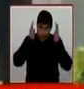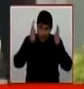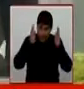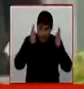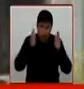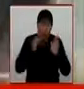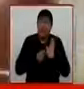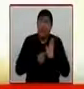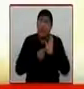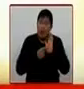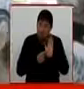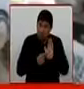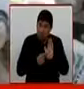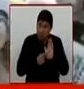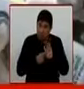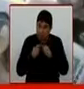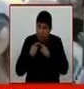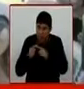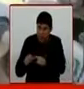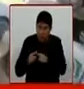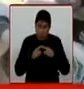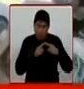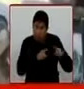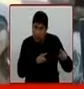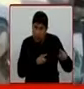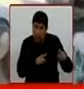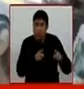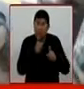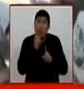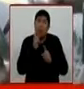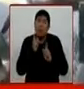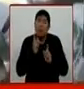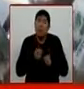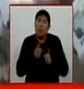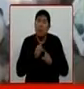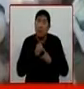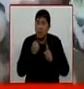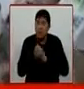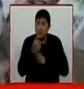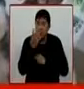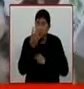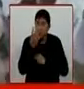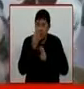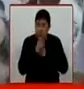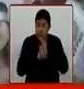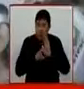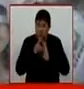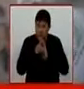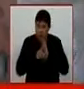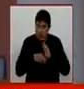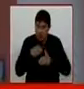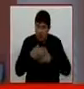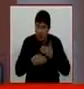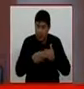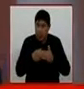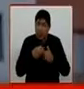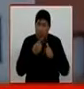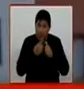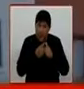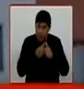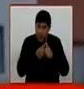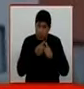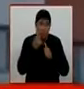Porque lo que le estamos mostrando son ángulos diferentes de una sola situación. Son cuatro videos que corresponden a una secuencia. En una